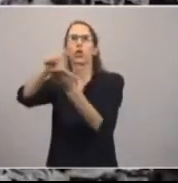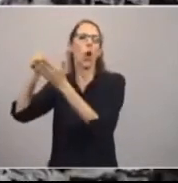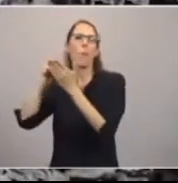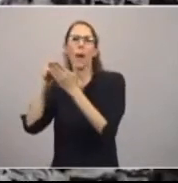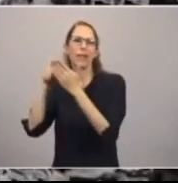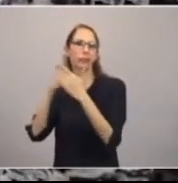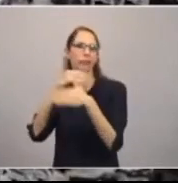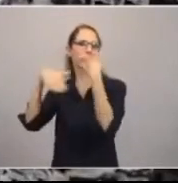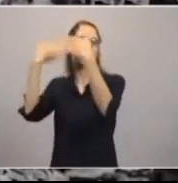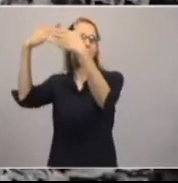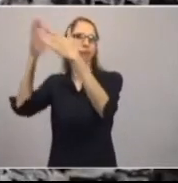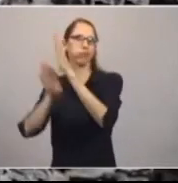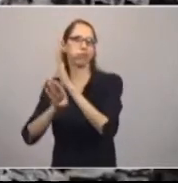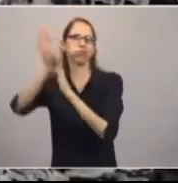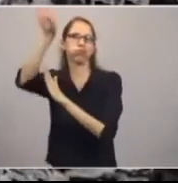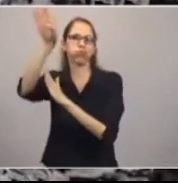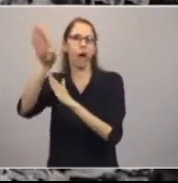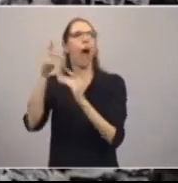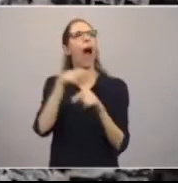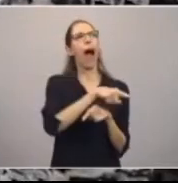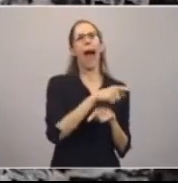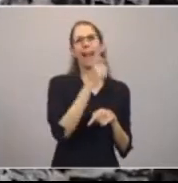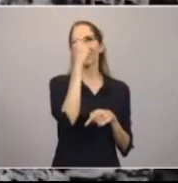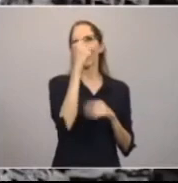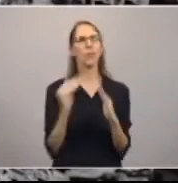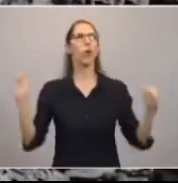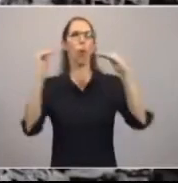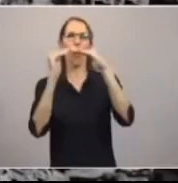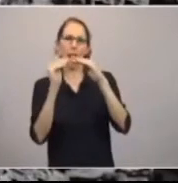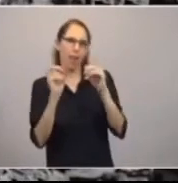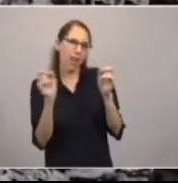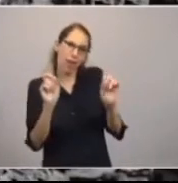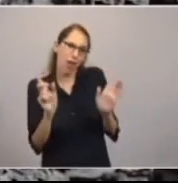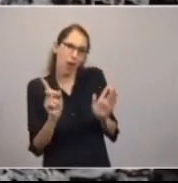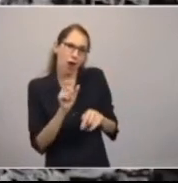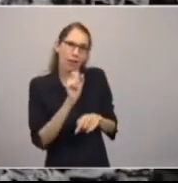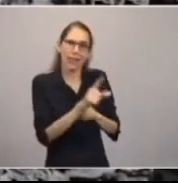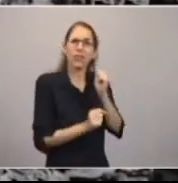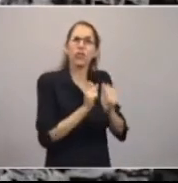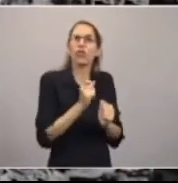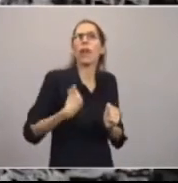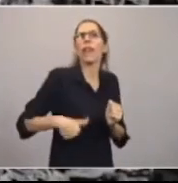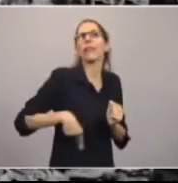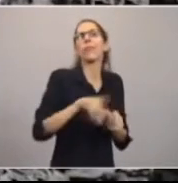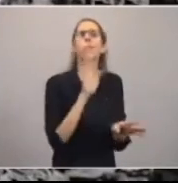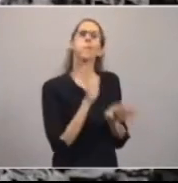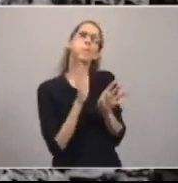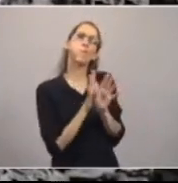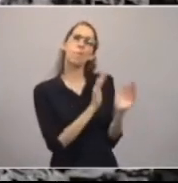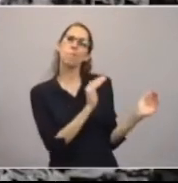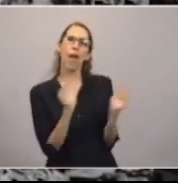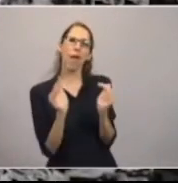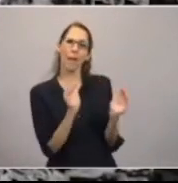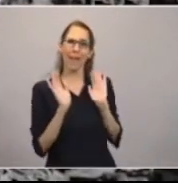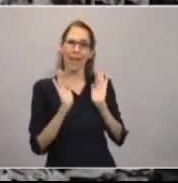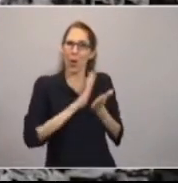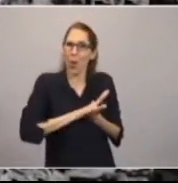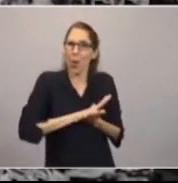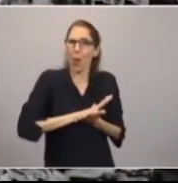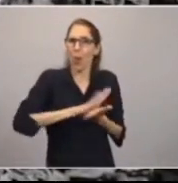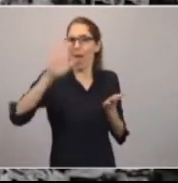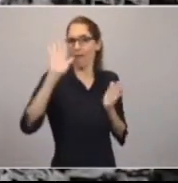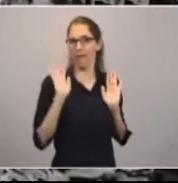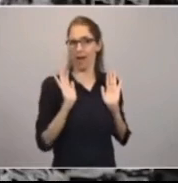desarrollados y maduros. Son industrias infantes, se dice a veces, industrias nacientes, industrias que necesitan,